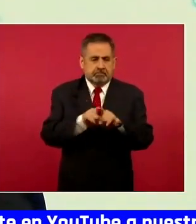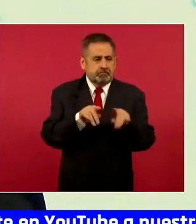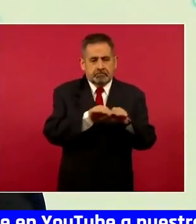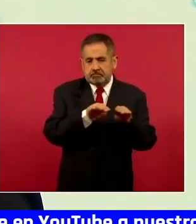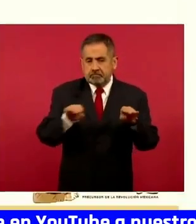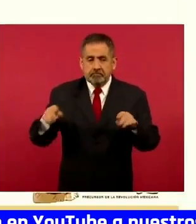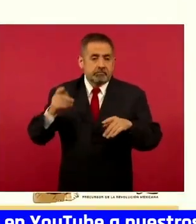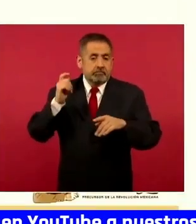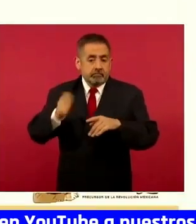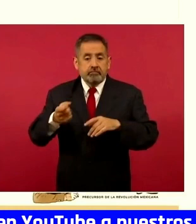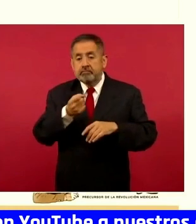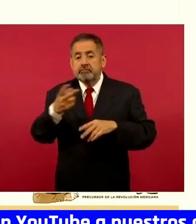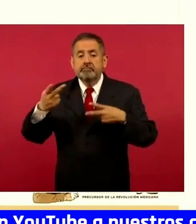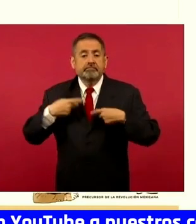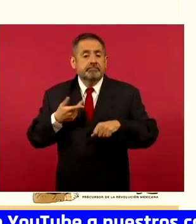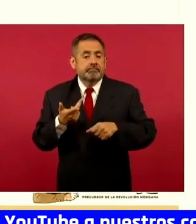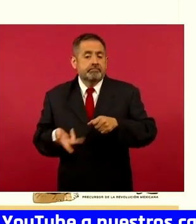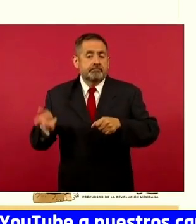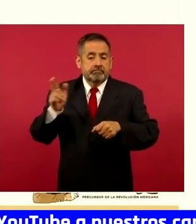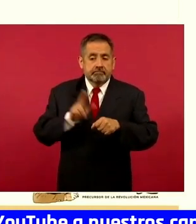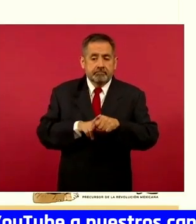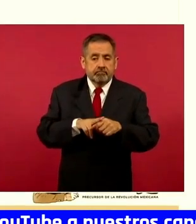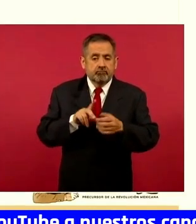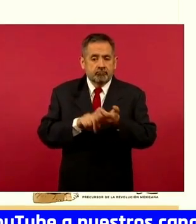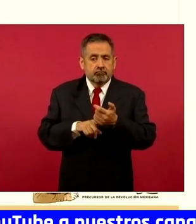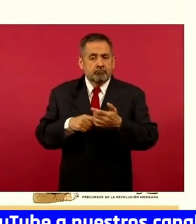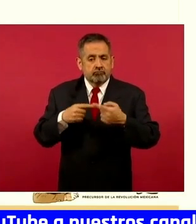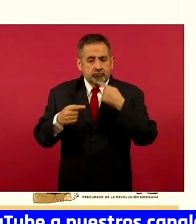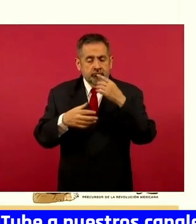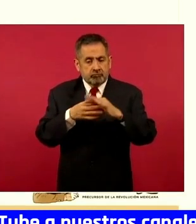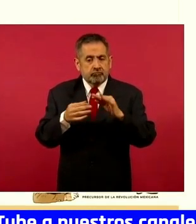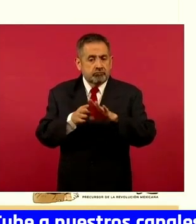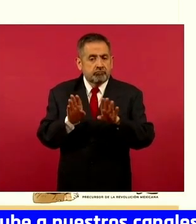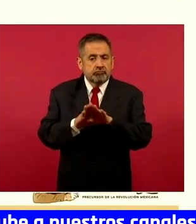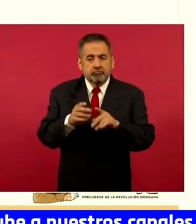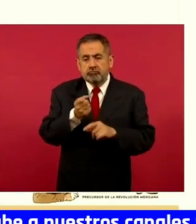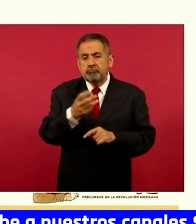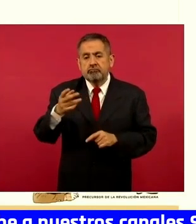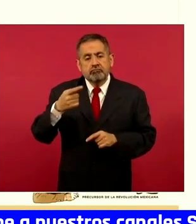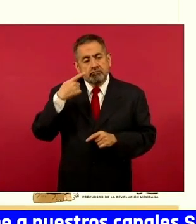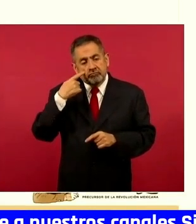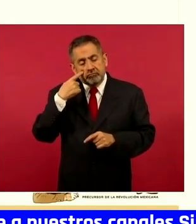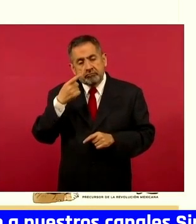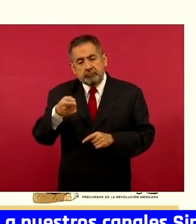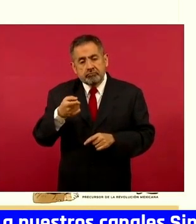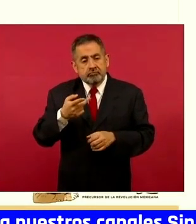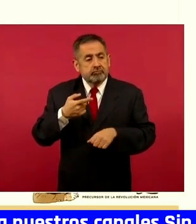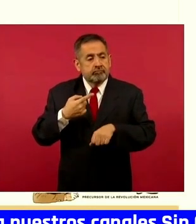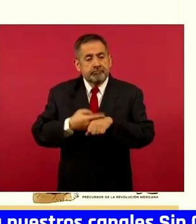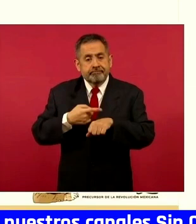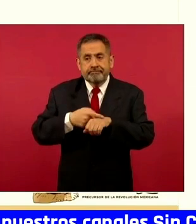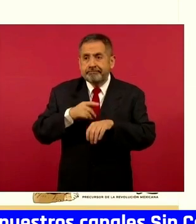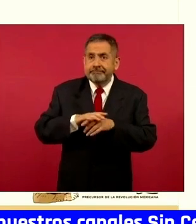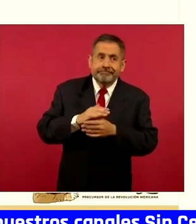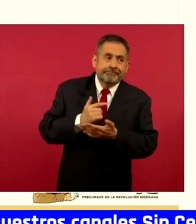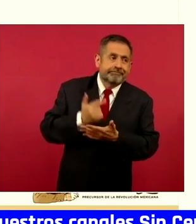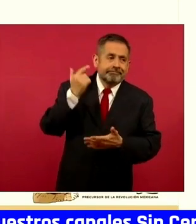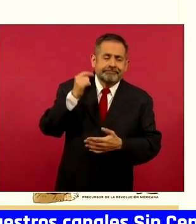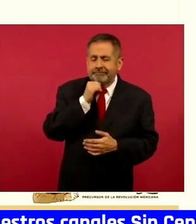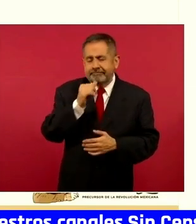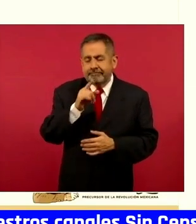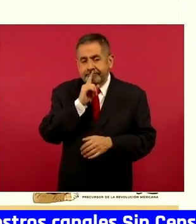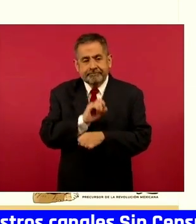los pacientes que están siendo hospitalizados, aunque tienen alguna razón médica para serlo, no son pacientes críticamente